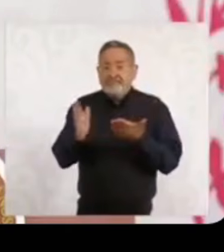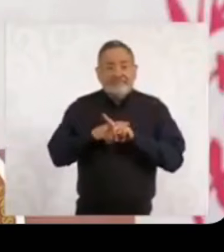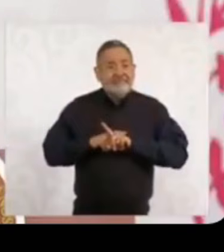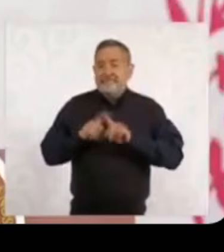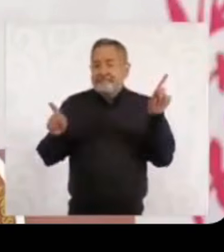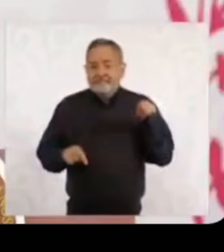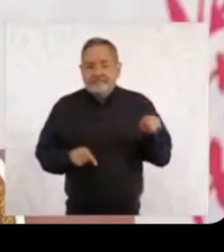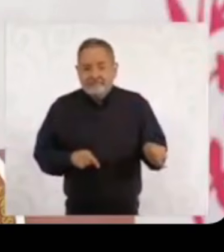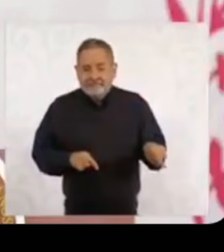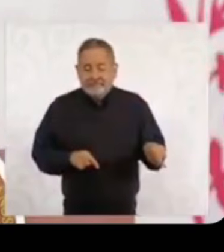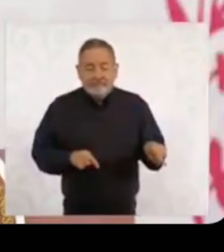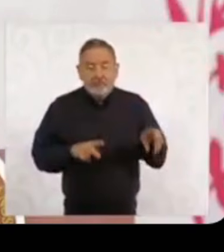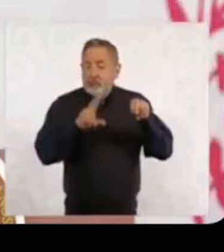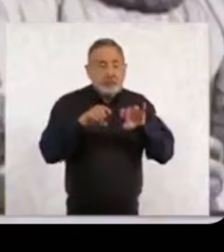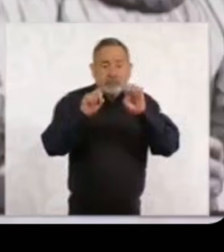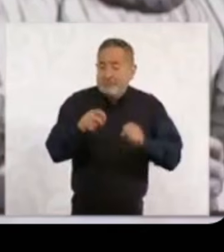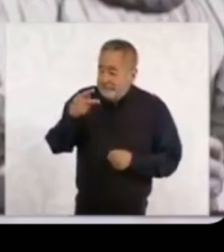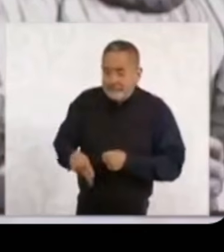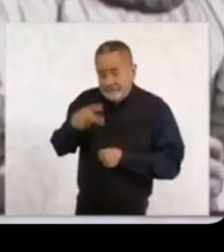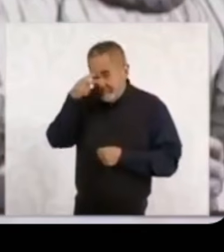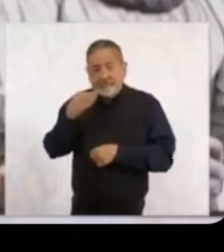4 estados en el 2019,